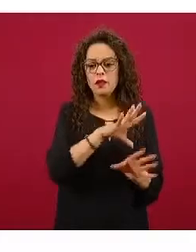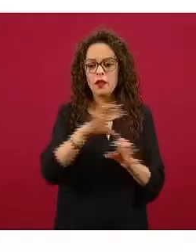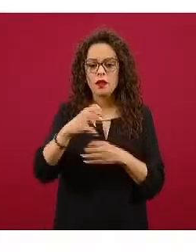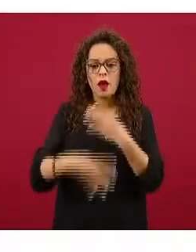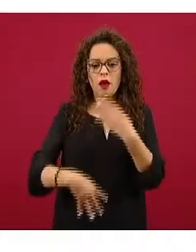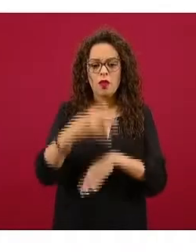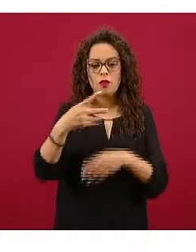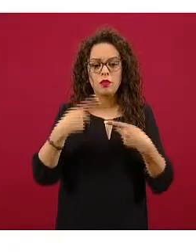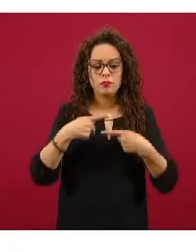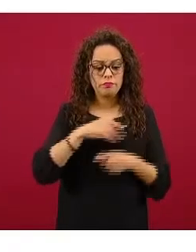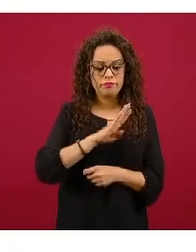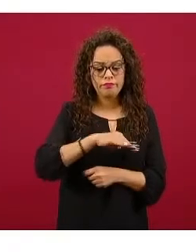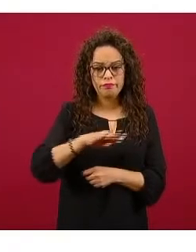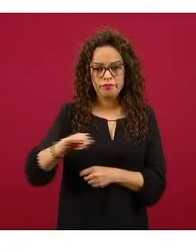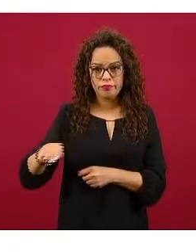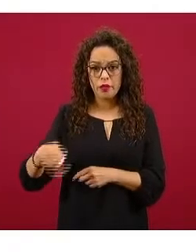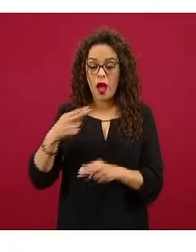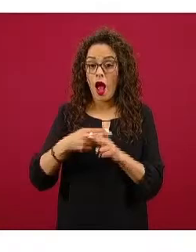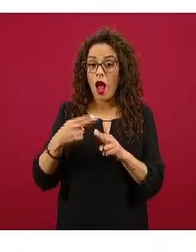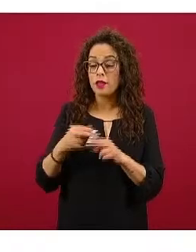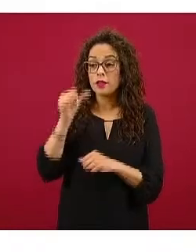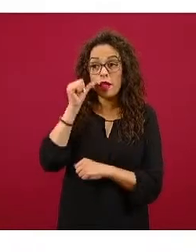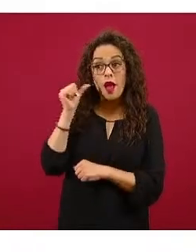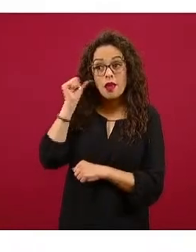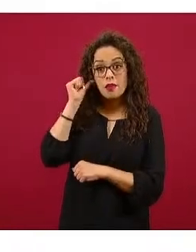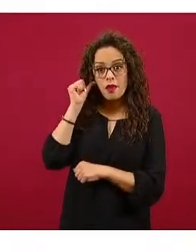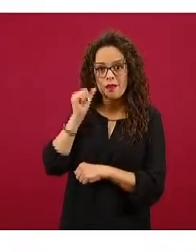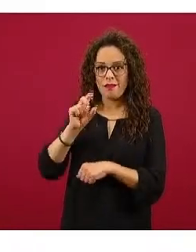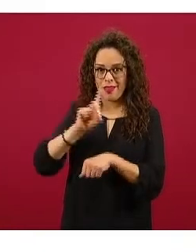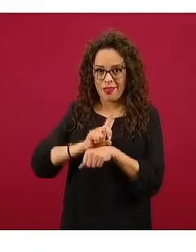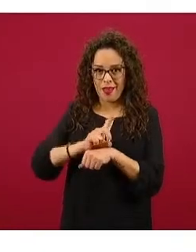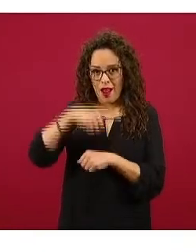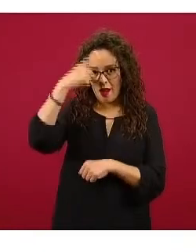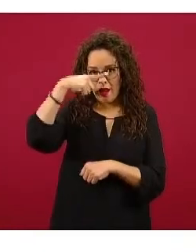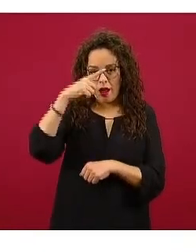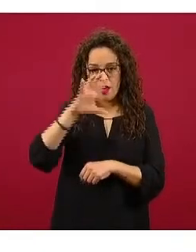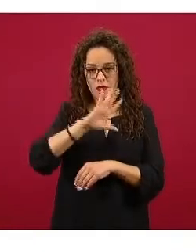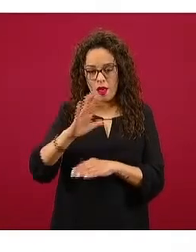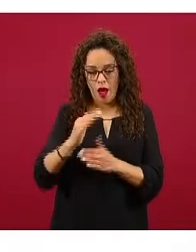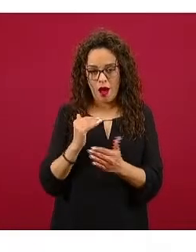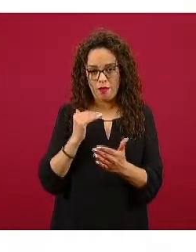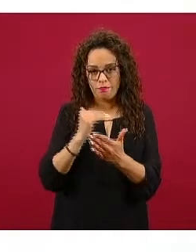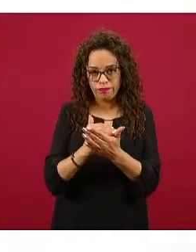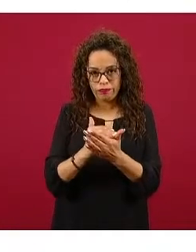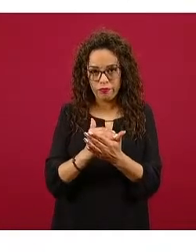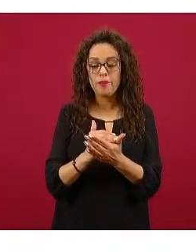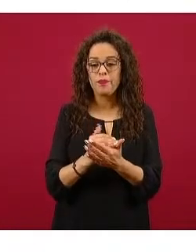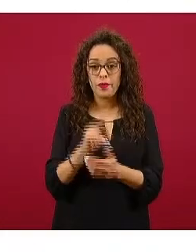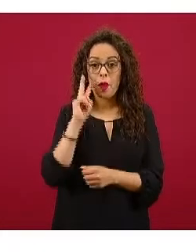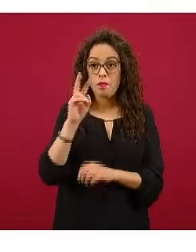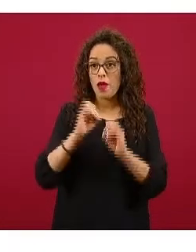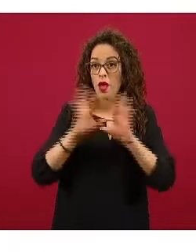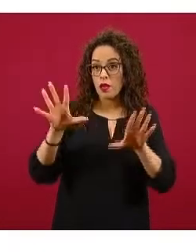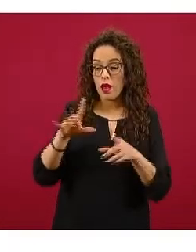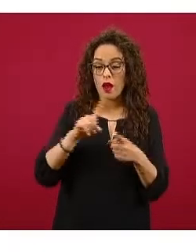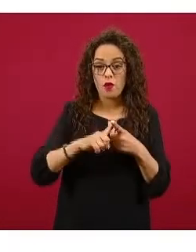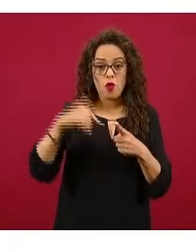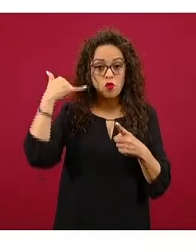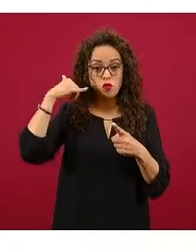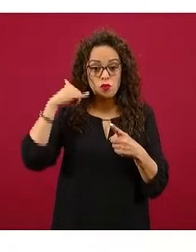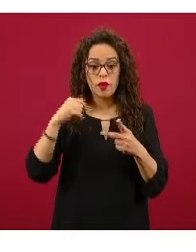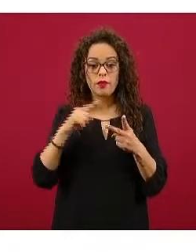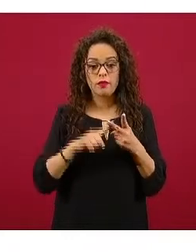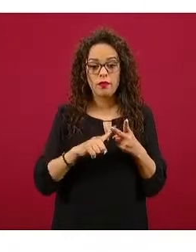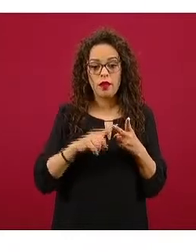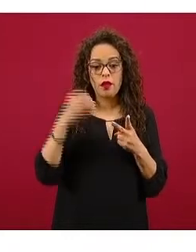en este grupo vulnerable hasta el día de ayer en el corte, y observamos cómo el estado de Yucatán, Oaxaca,